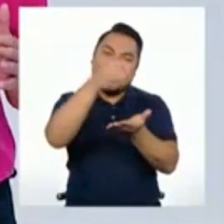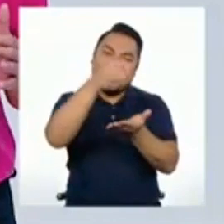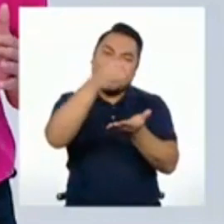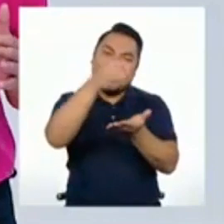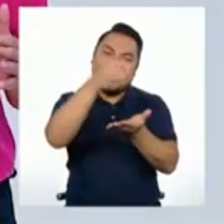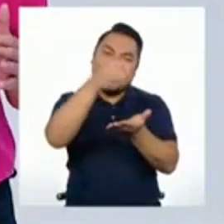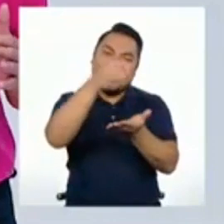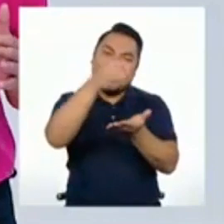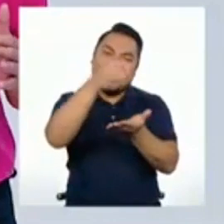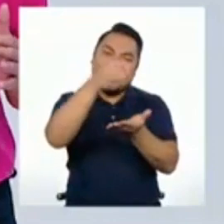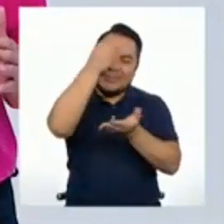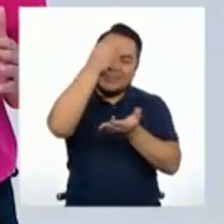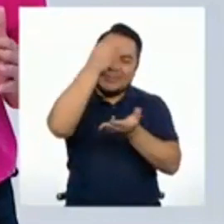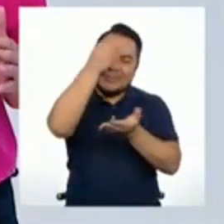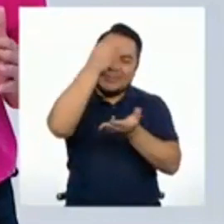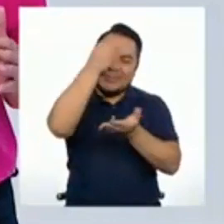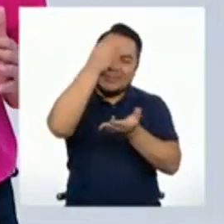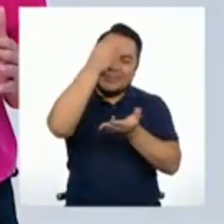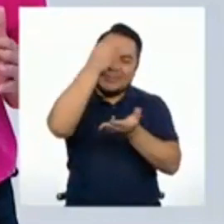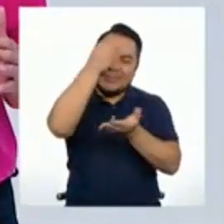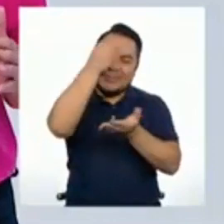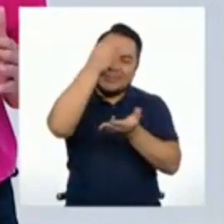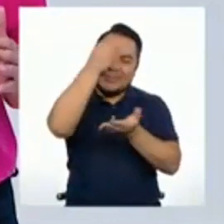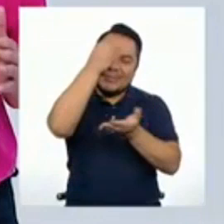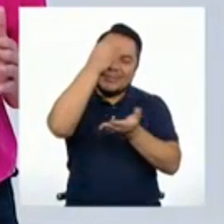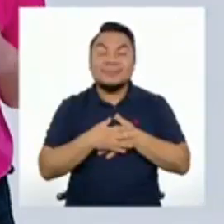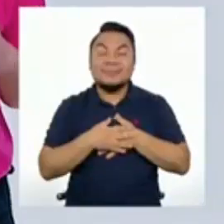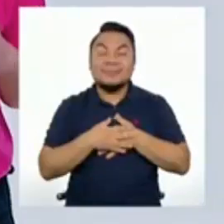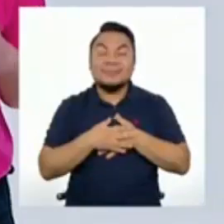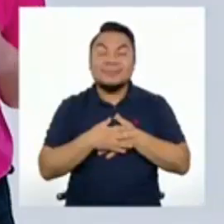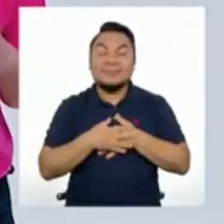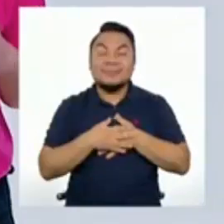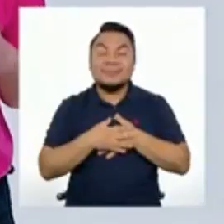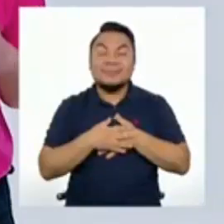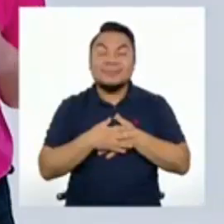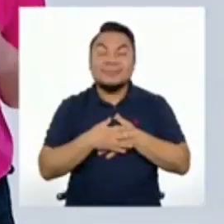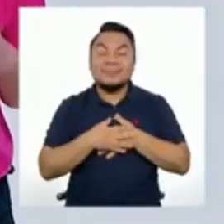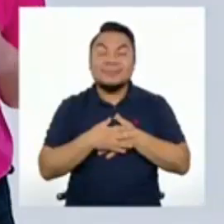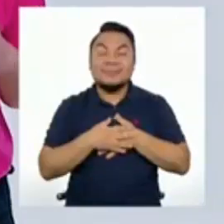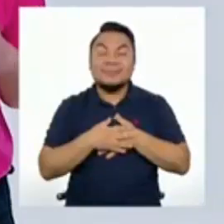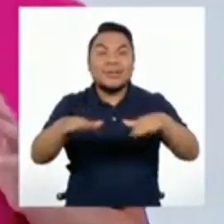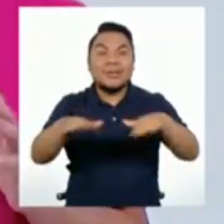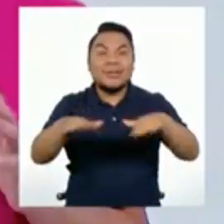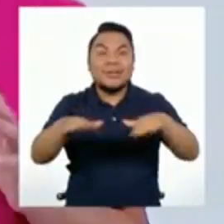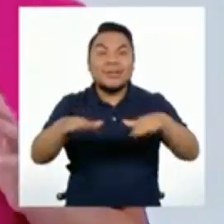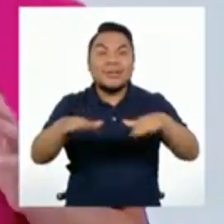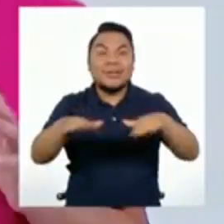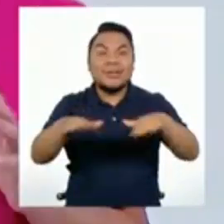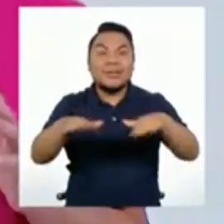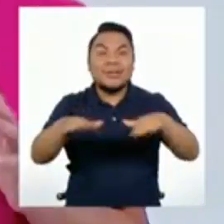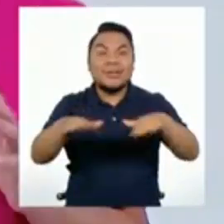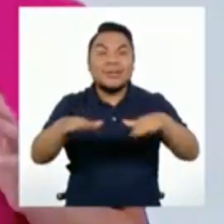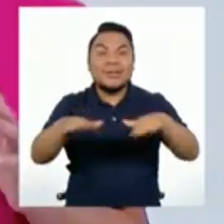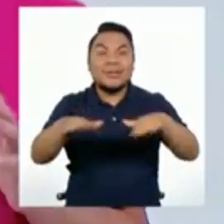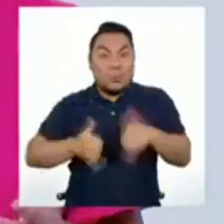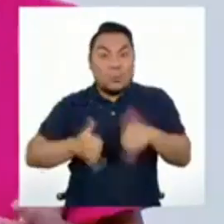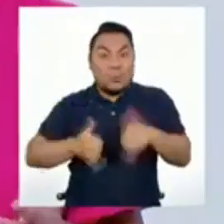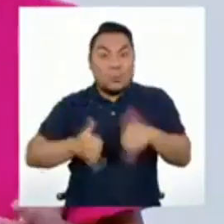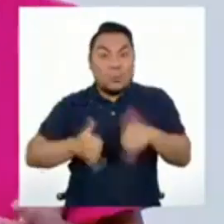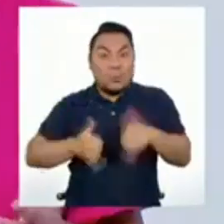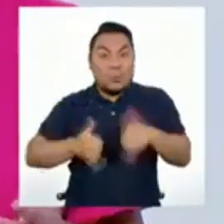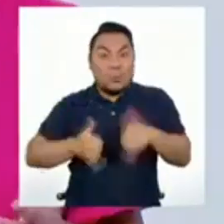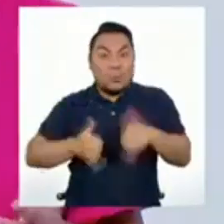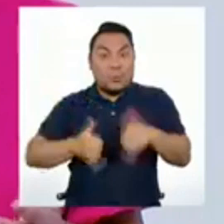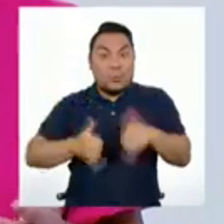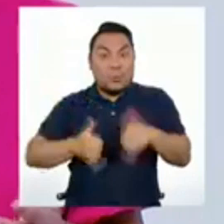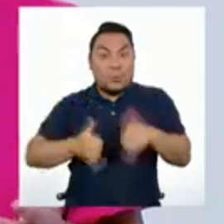abuelitos, tíos, recuerden que el juego es la manera que usan los niños para expresarse. El juego les da seguridad